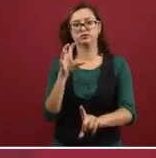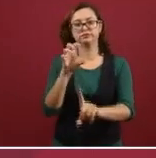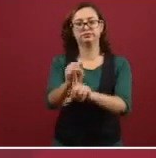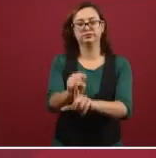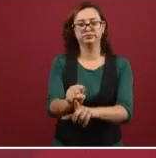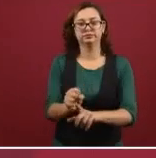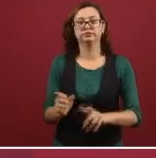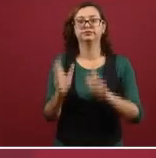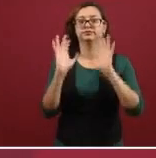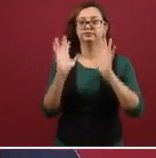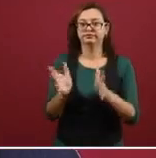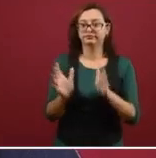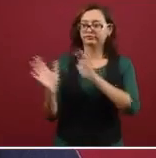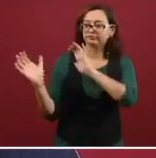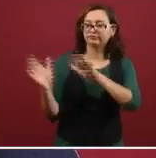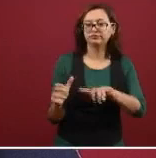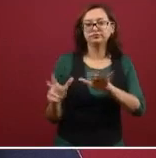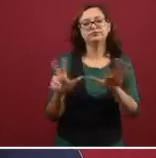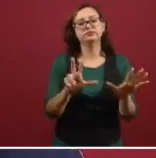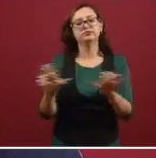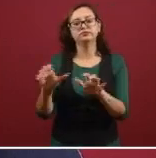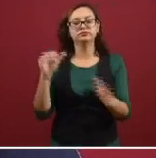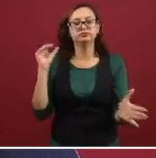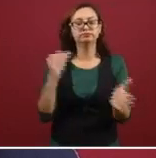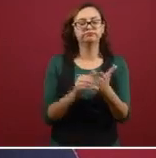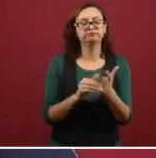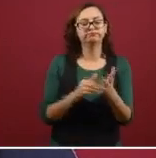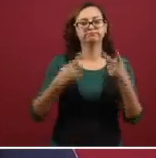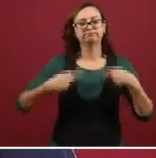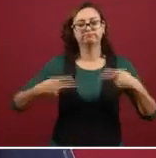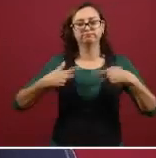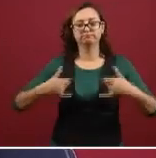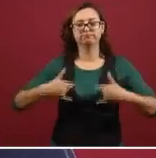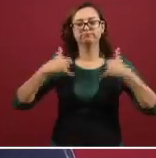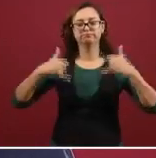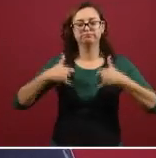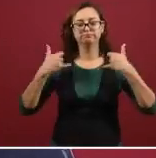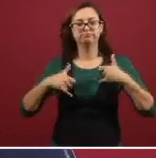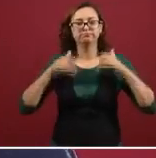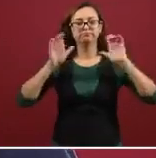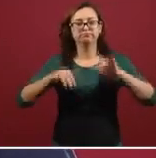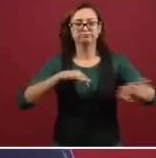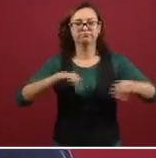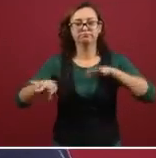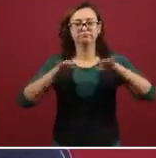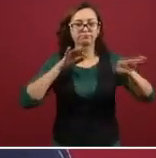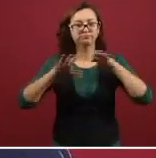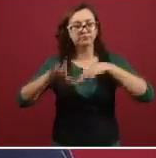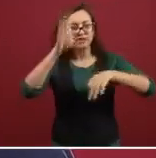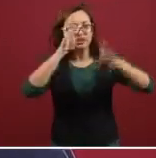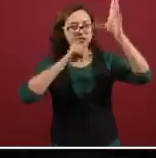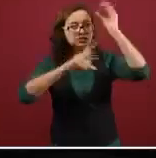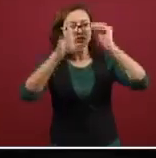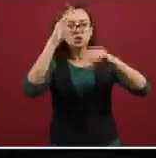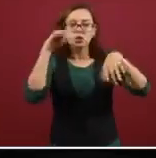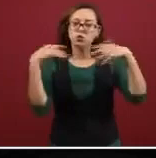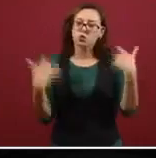800 mil jóvenes trabajando de aprendices, cosa que me da mucho